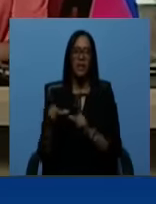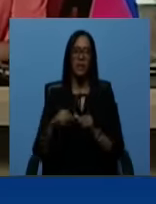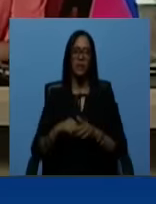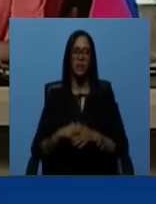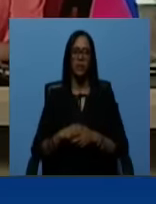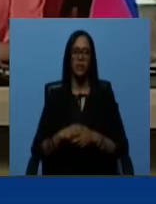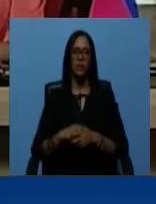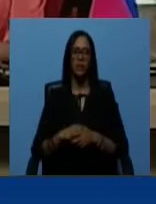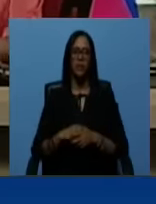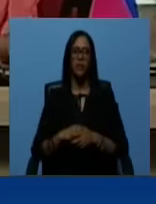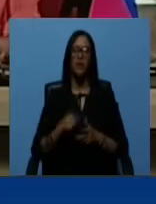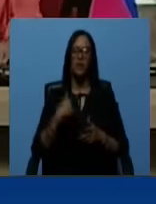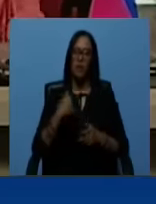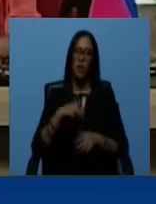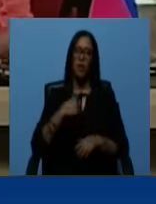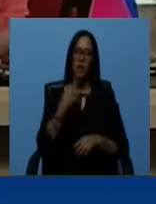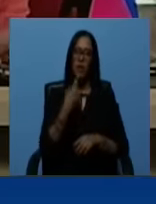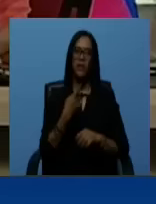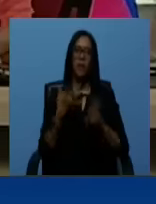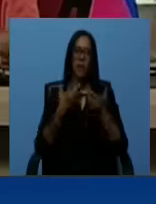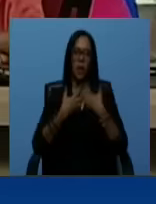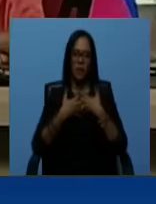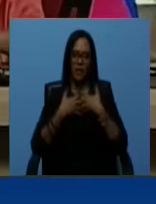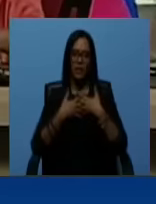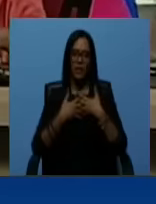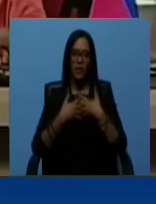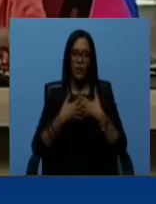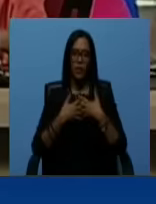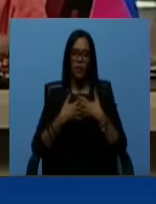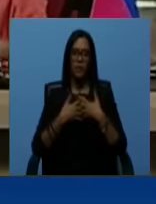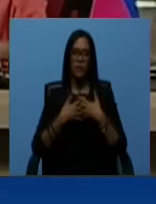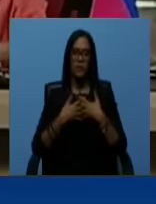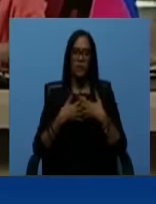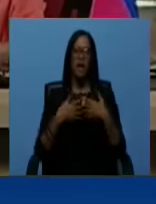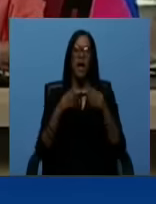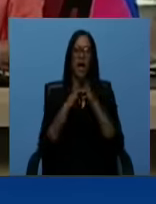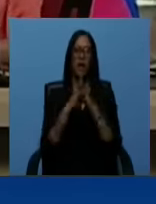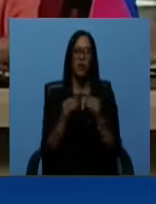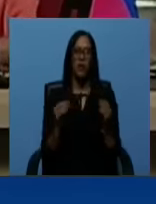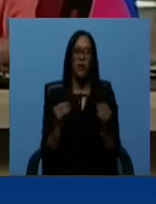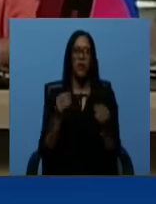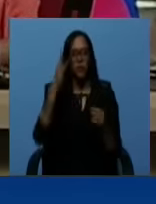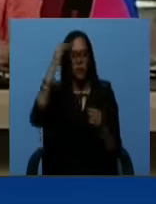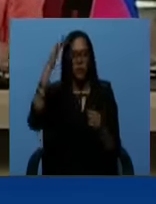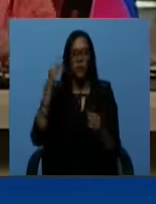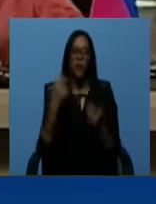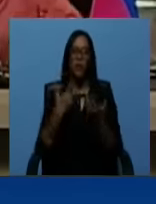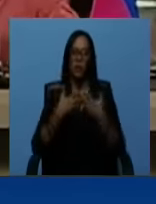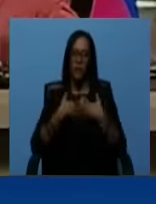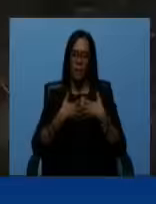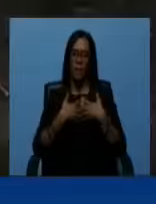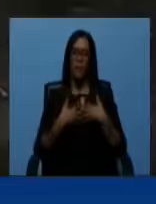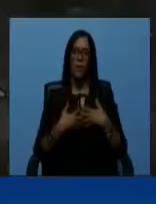yo les puedo decir a los emprendedores y emprendedoras, a todos los que sueñan con un emprendimiento,